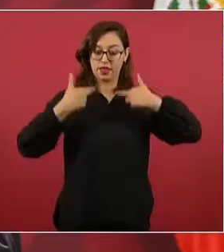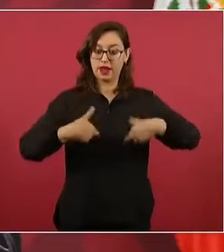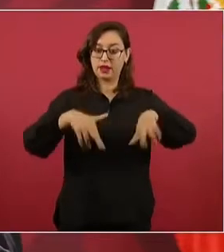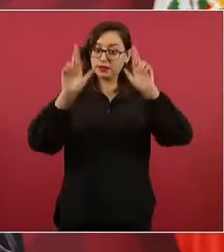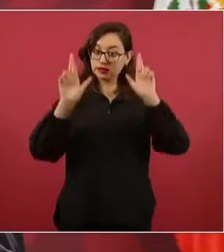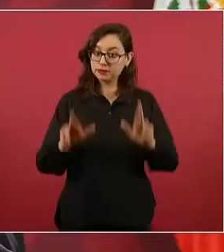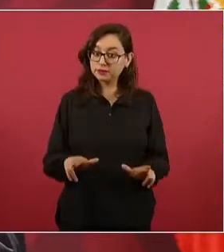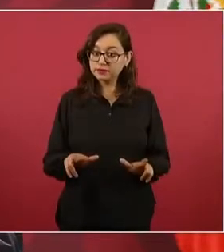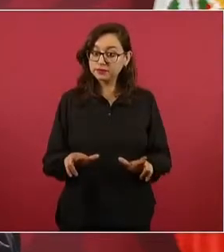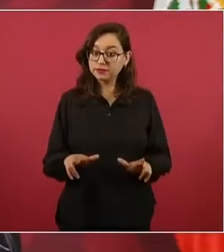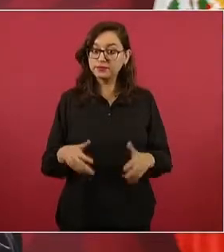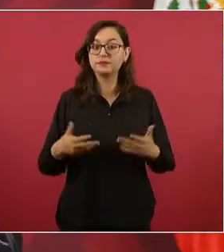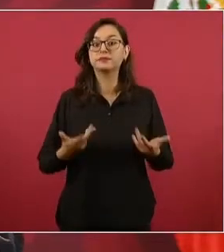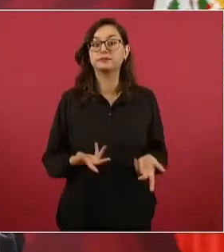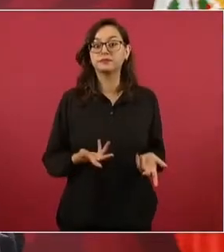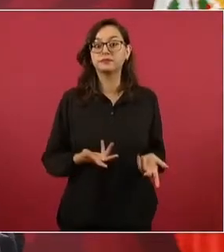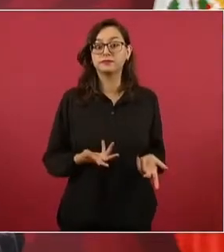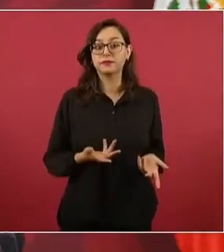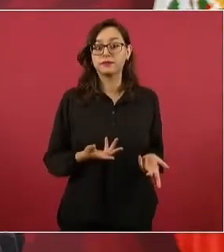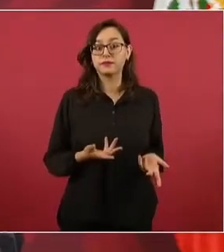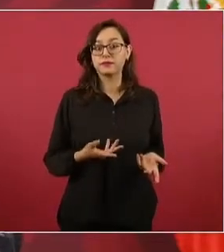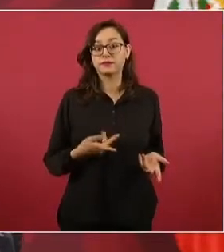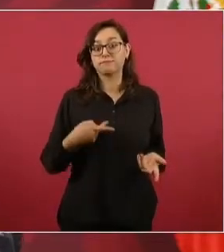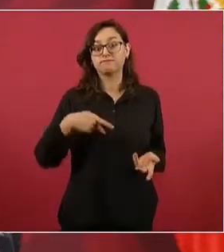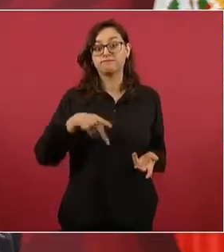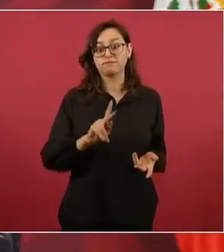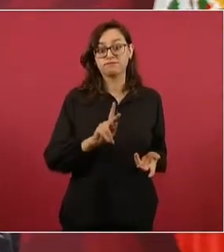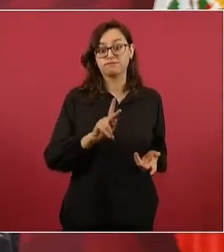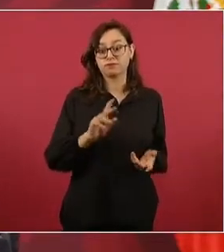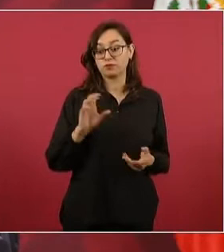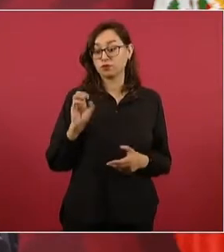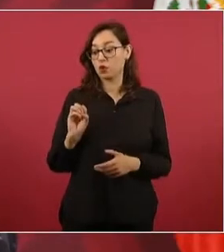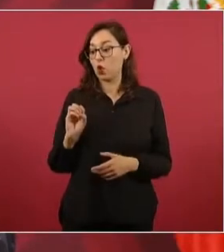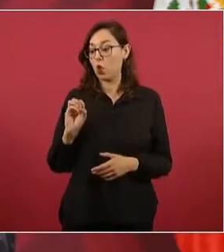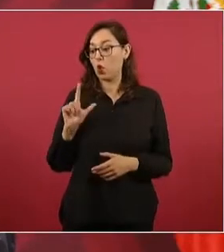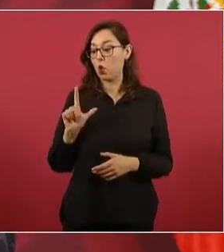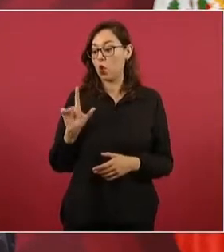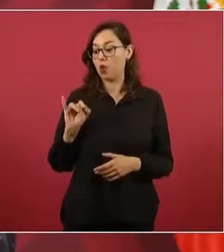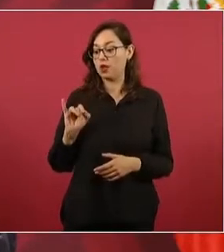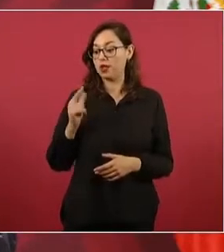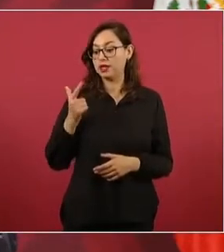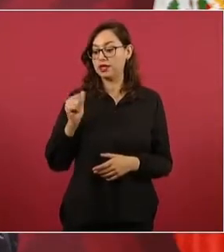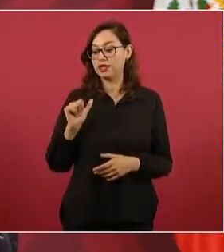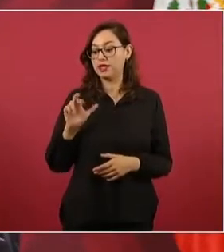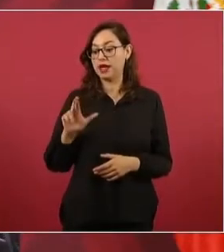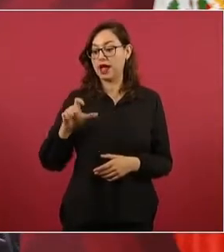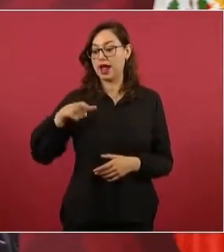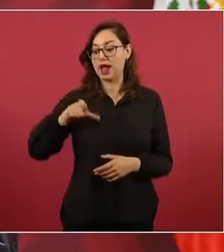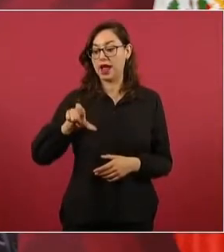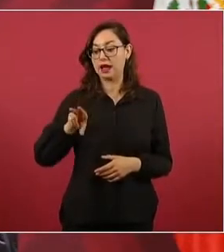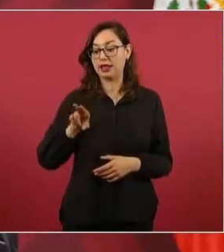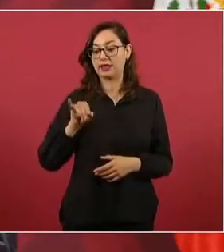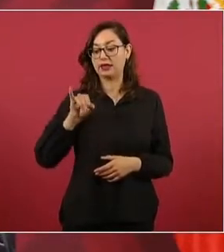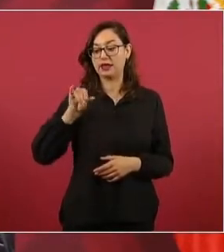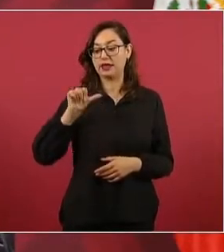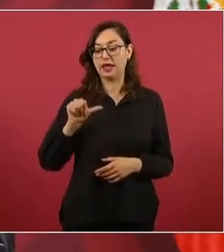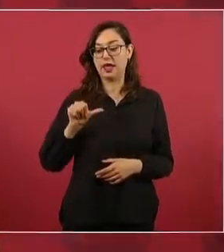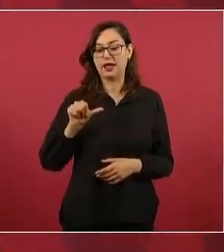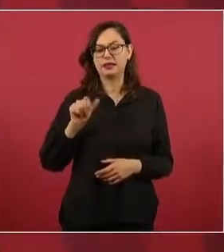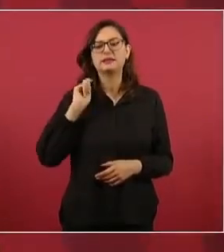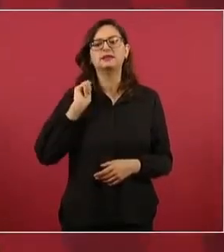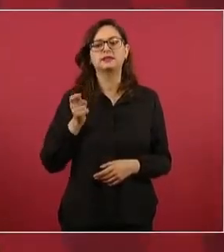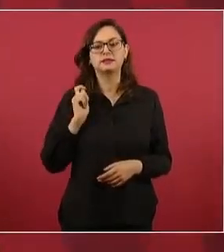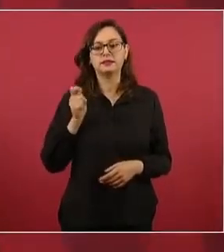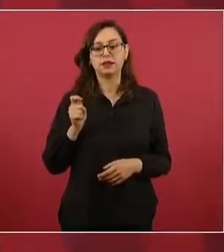Y la oligarquía es el gobierno de las minorías.